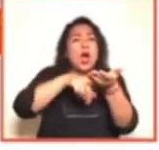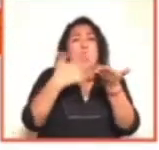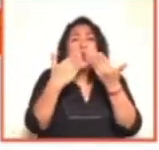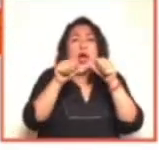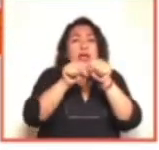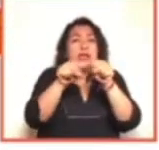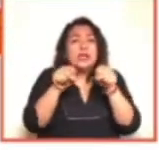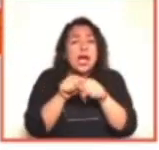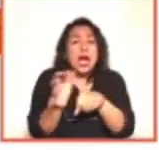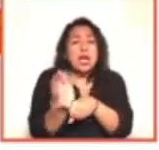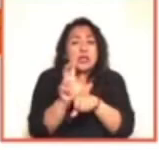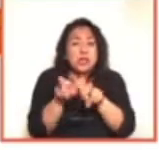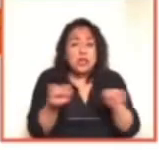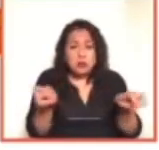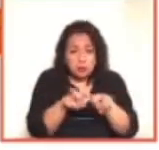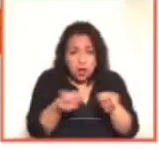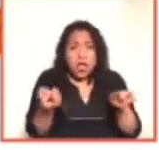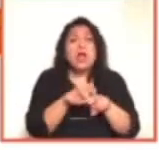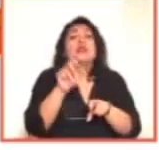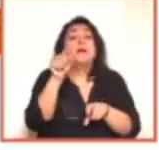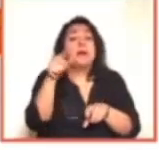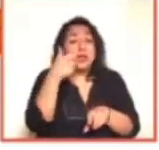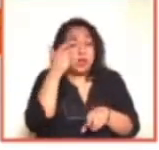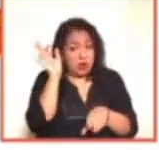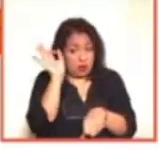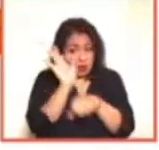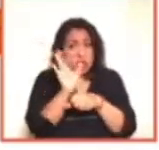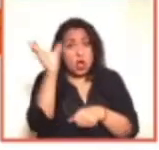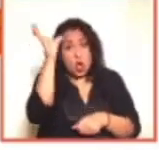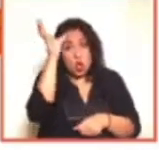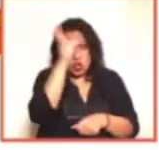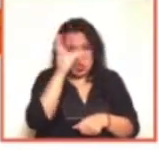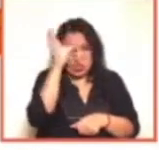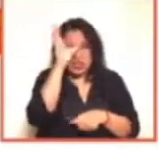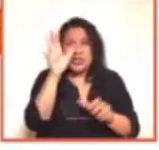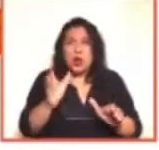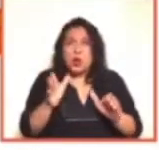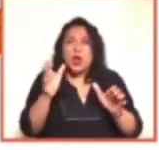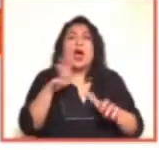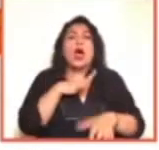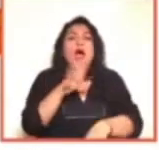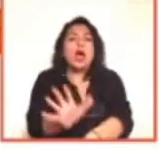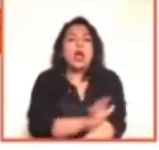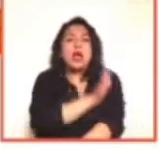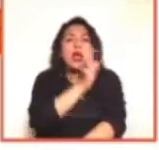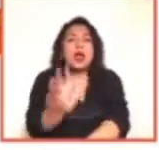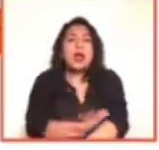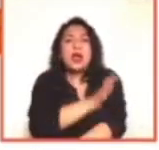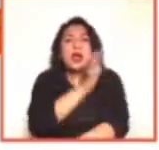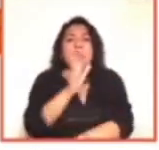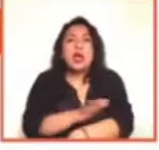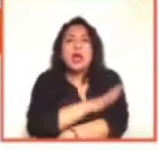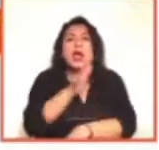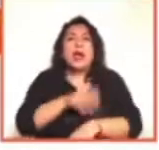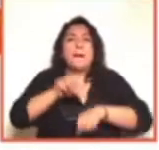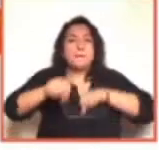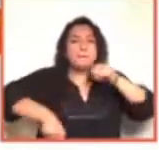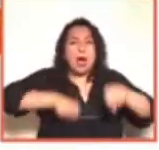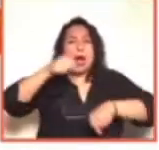que también promueve la conciencia ecológica a través del uso de energía generada a partir del pedaleo de una